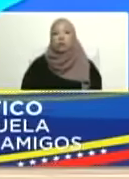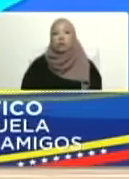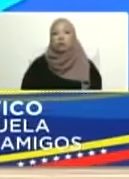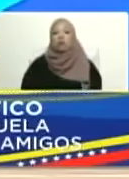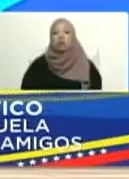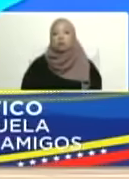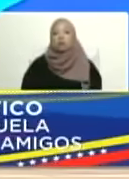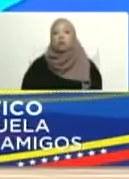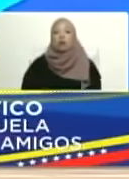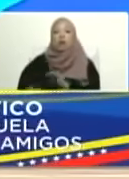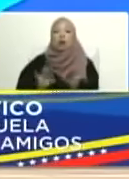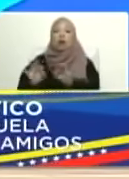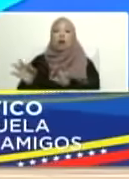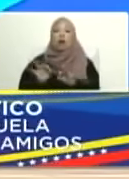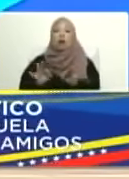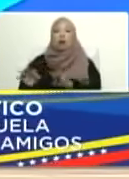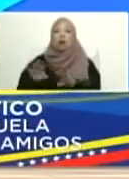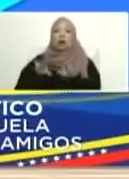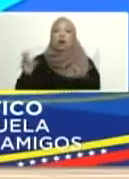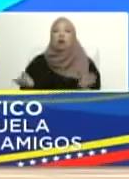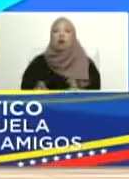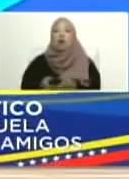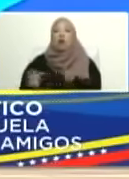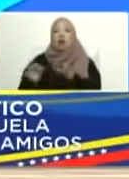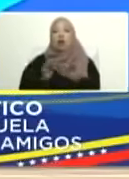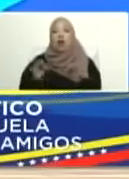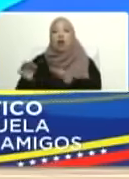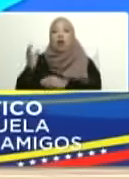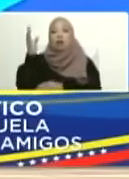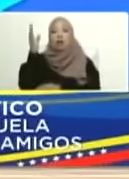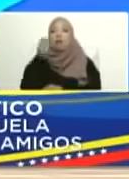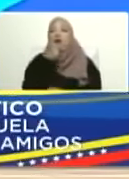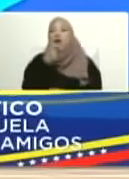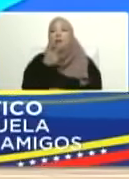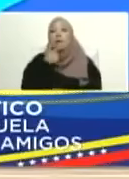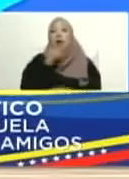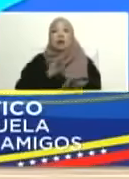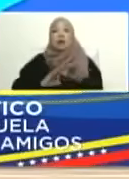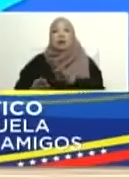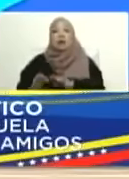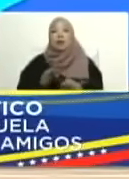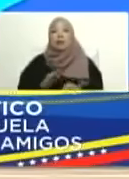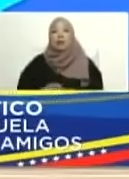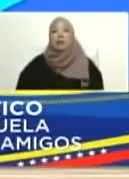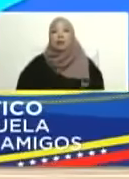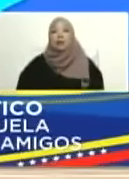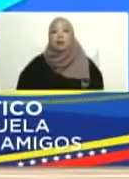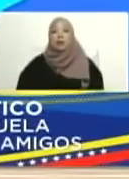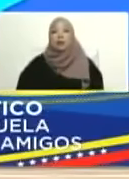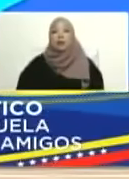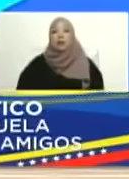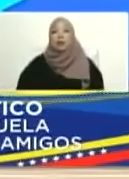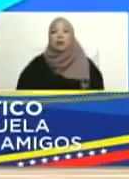En el teatro monumental Teresa Carreño, hermoso teatro de Venezuela, de Caracas.